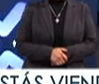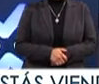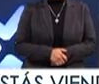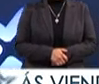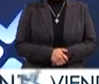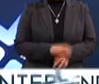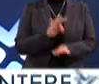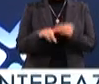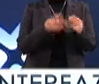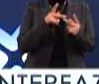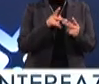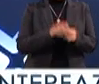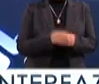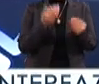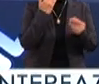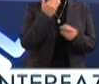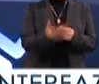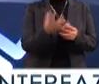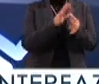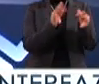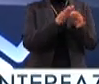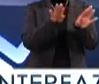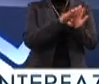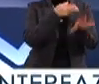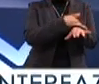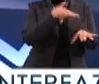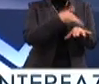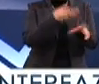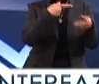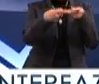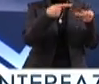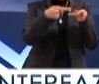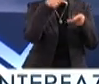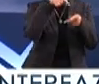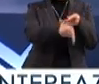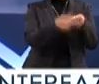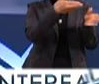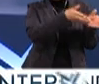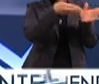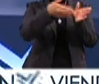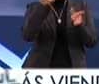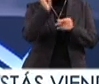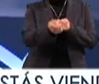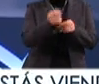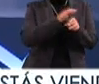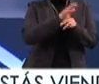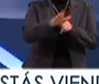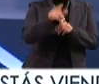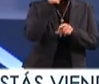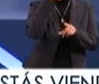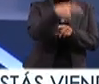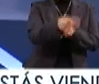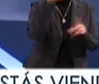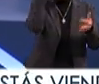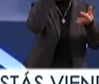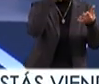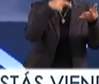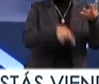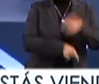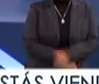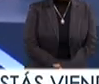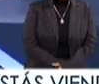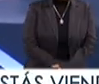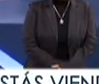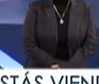todo perfecto. Muy bien, platícanos cómo vas con este proceso, en qué ha consistido y cuáles son finalmente los objetivos.